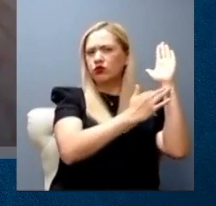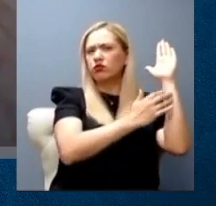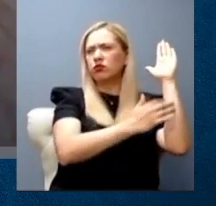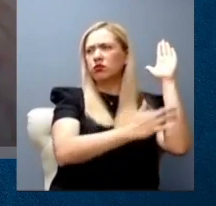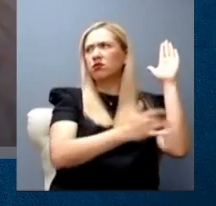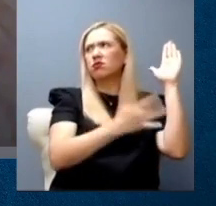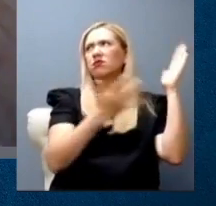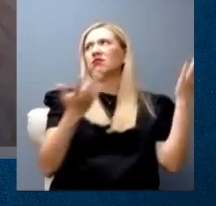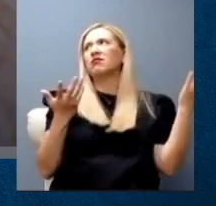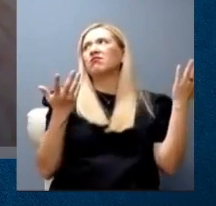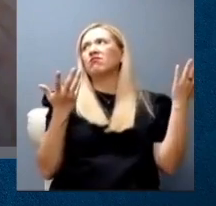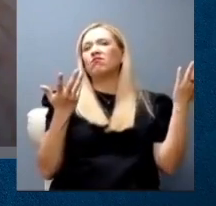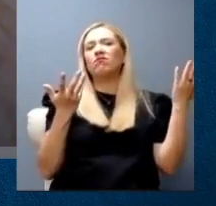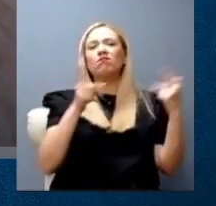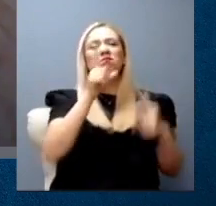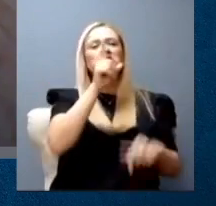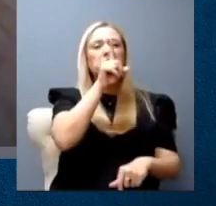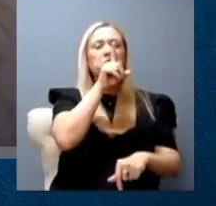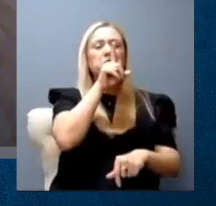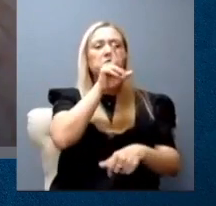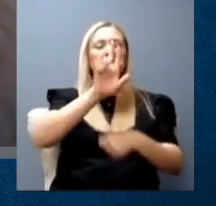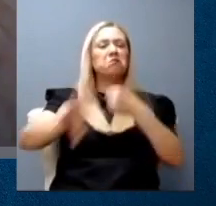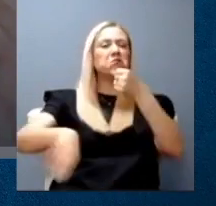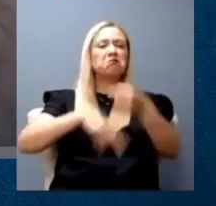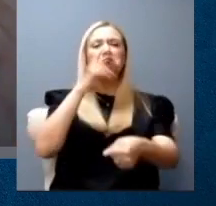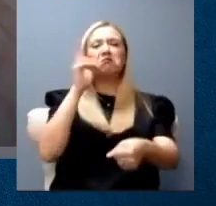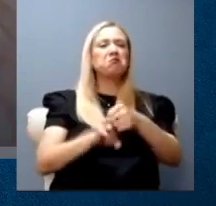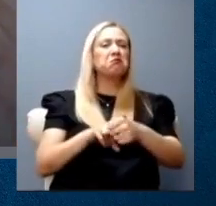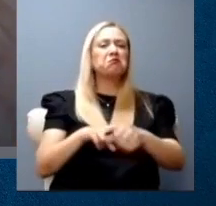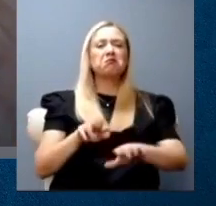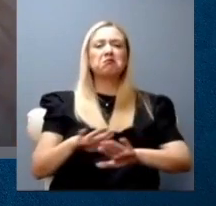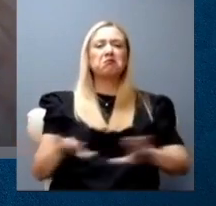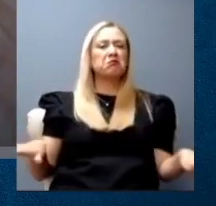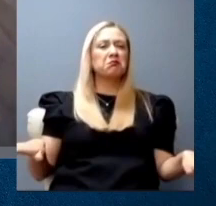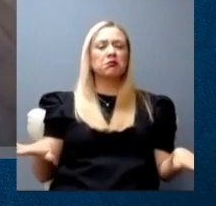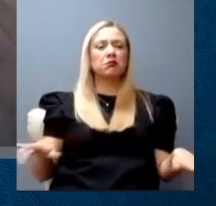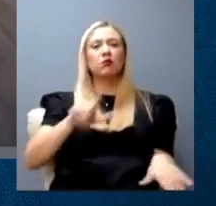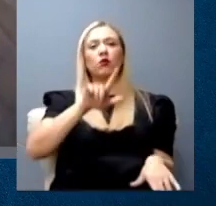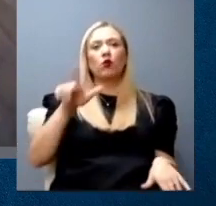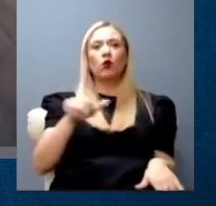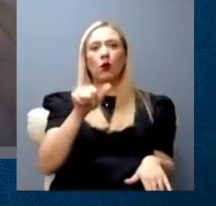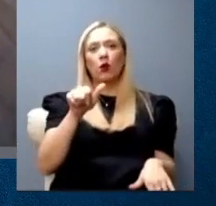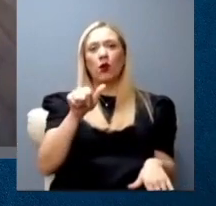constitucionales neutros, que después la filosofía del derecho